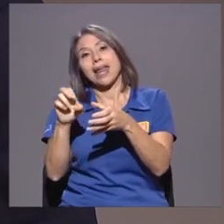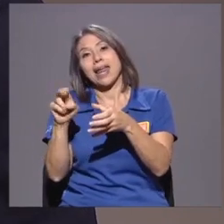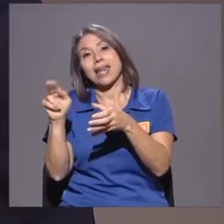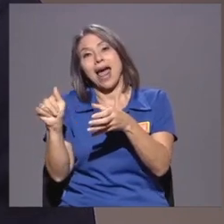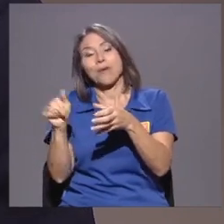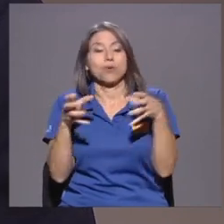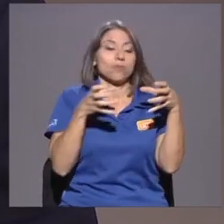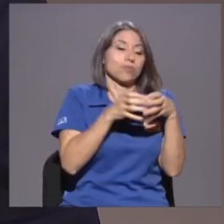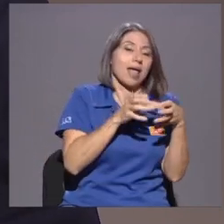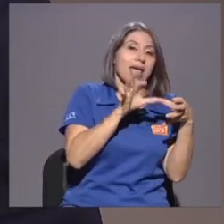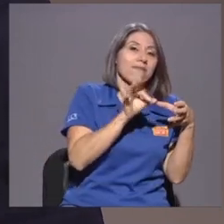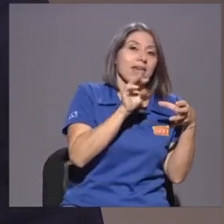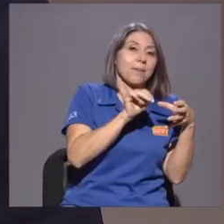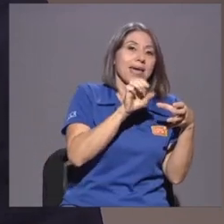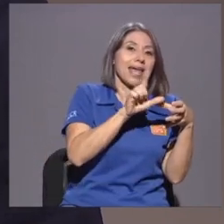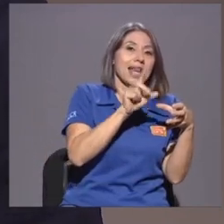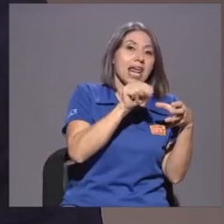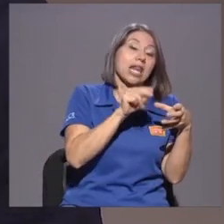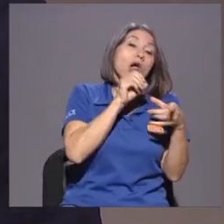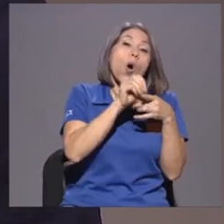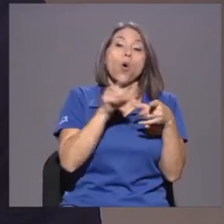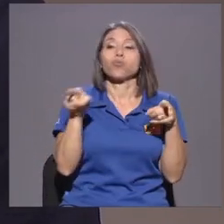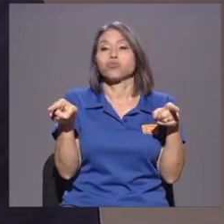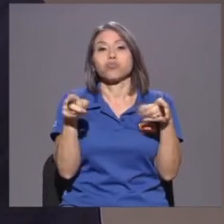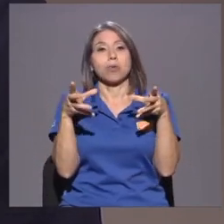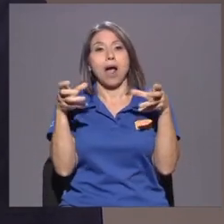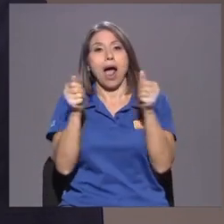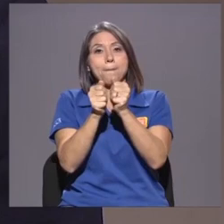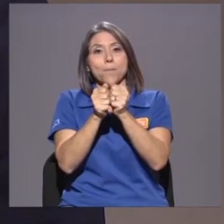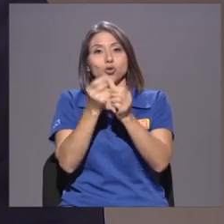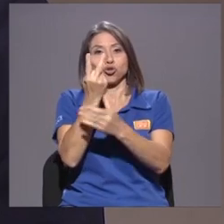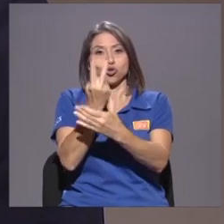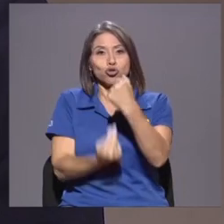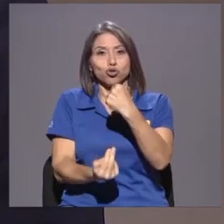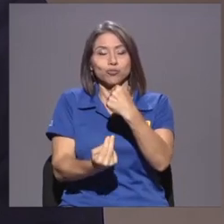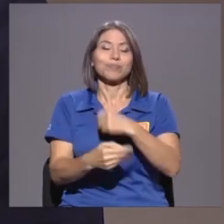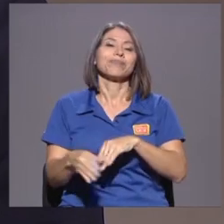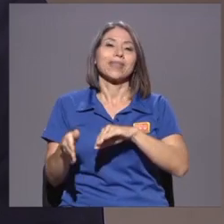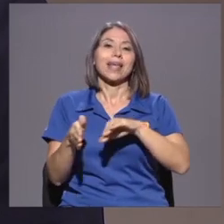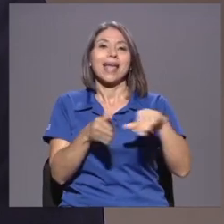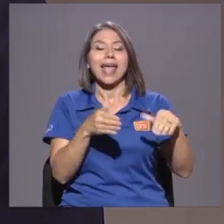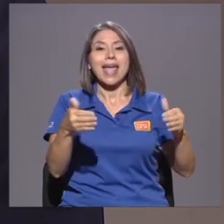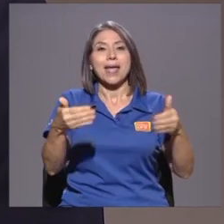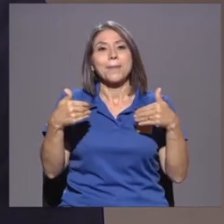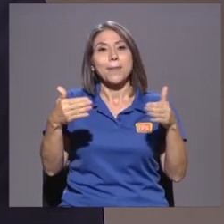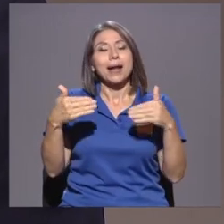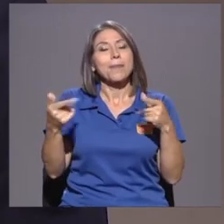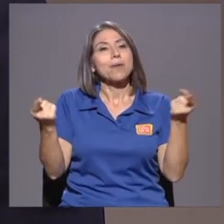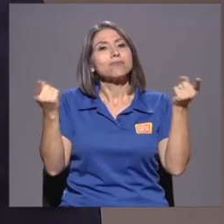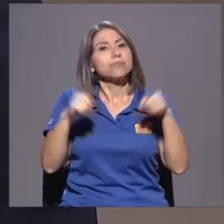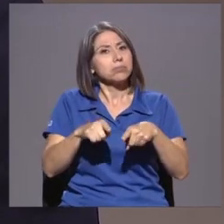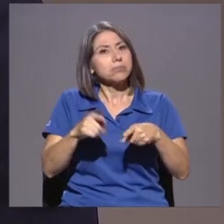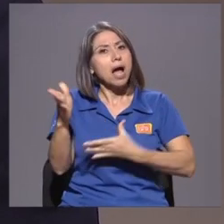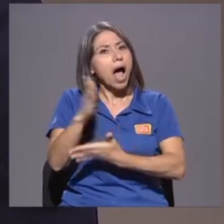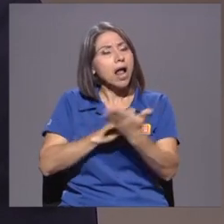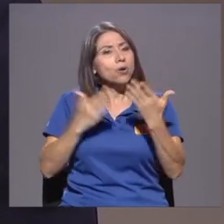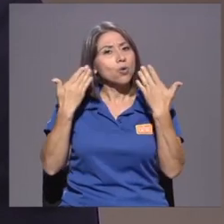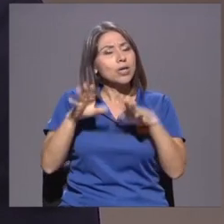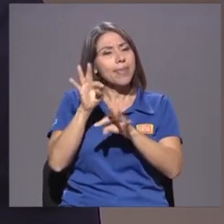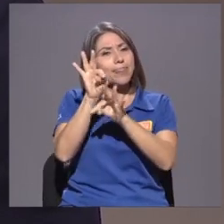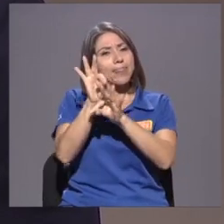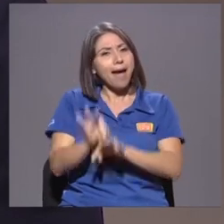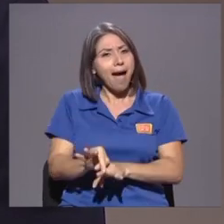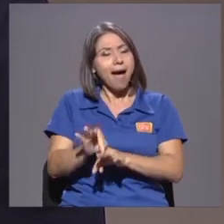en panamá yo diría que ahí se manifestó lo que ha sido algo tradicional en la